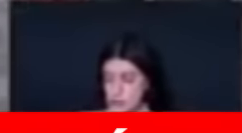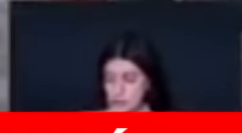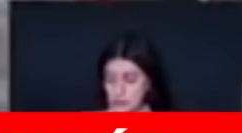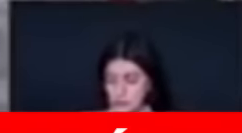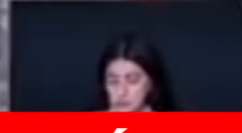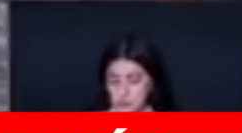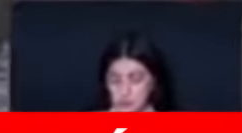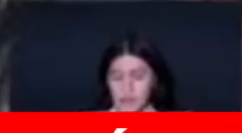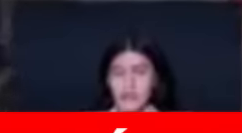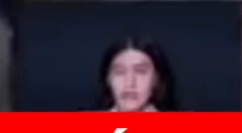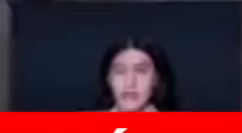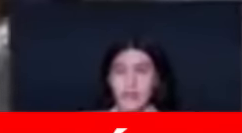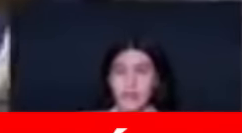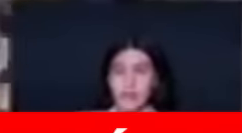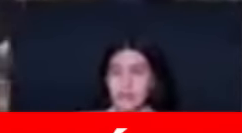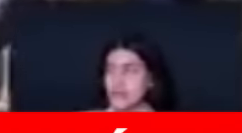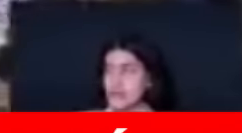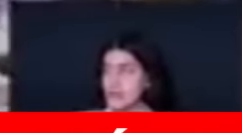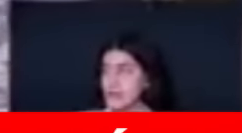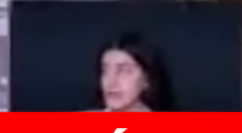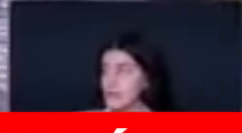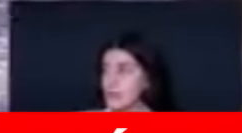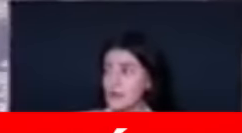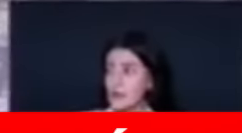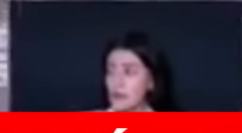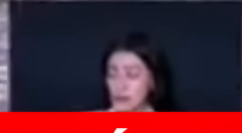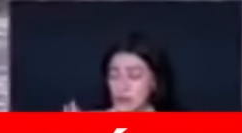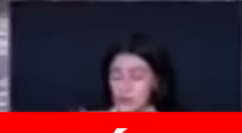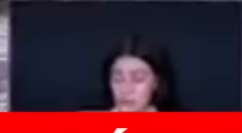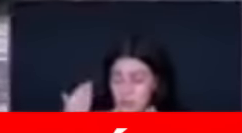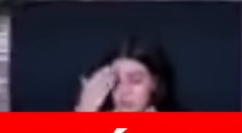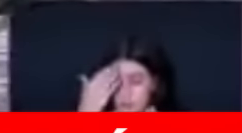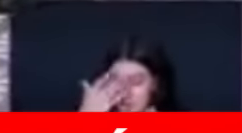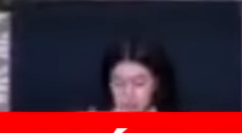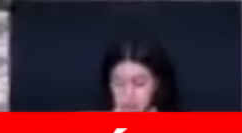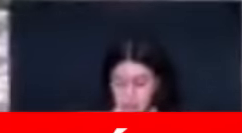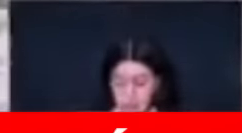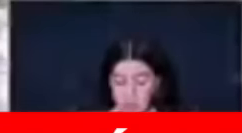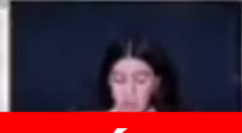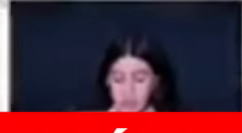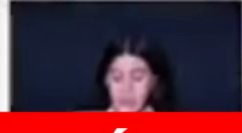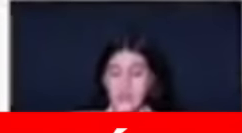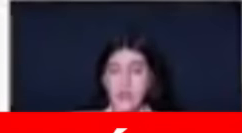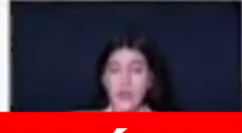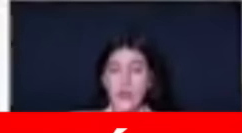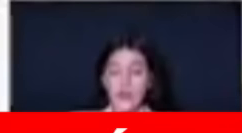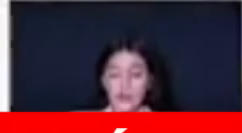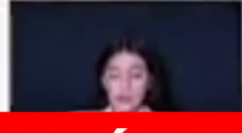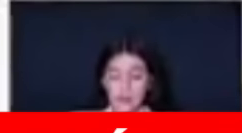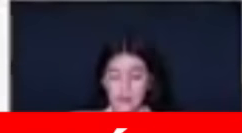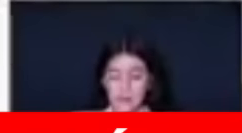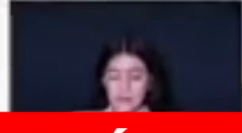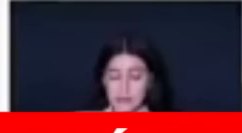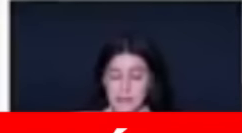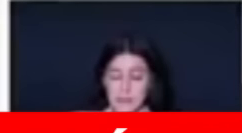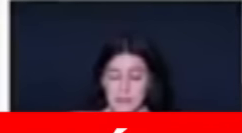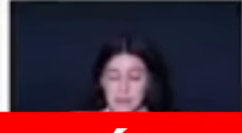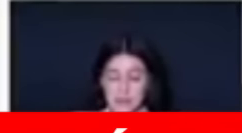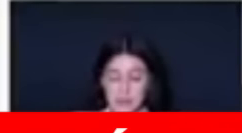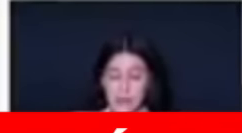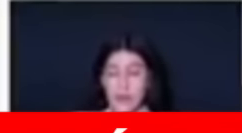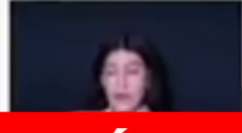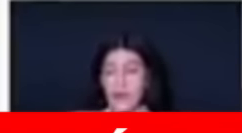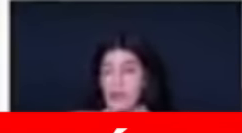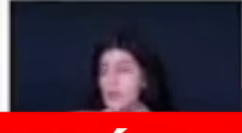Son muchos los que ya saben lo que es el acoso del poder por decir